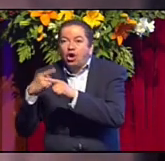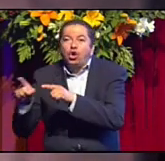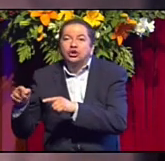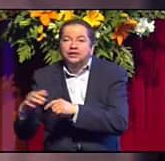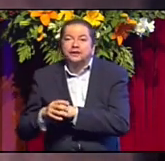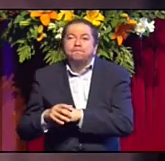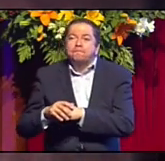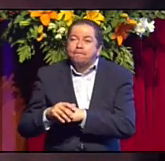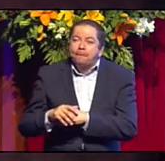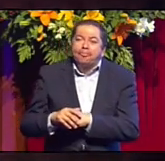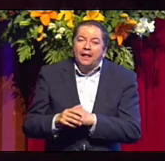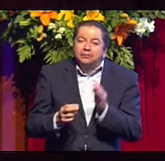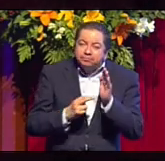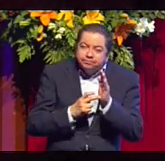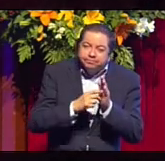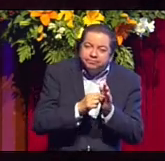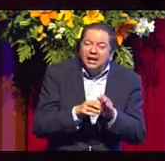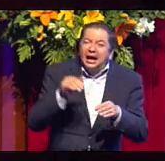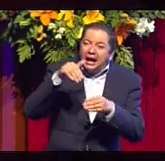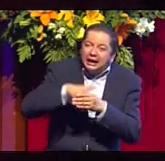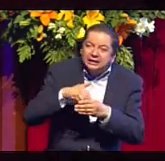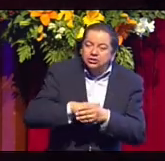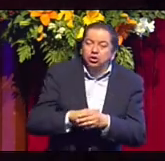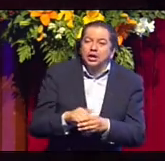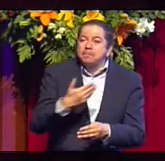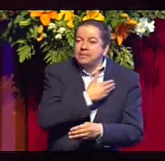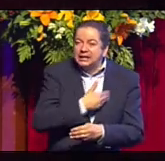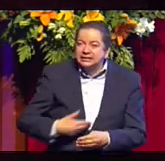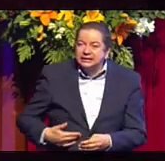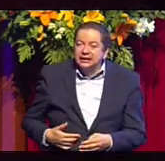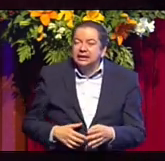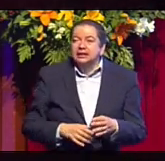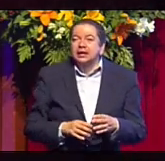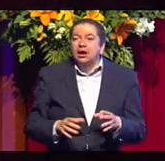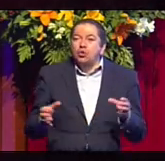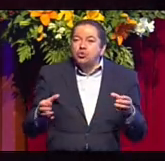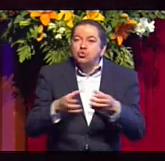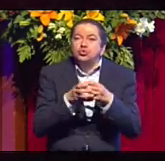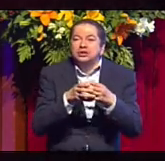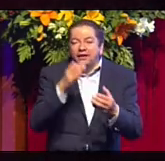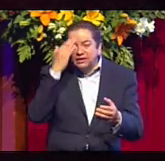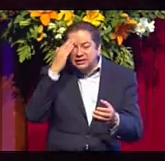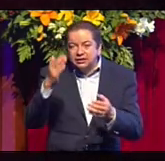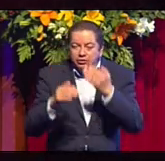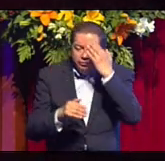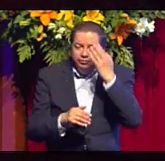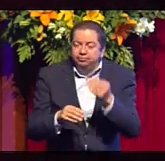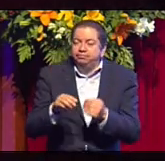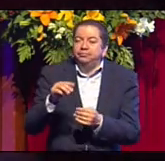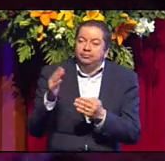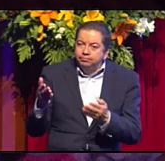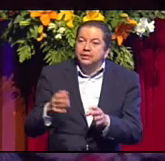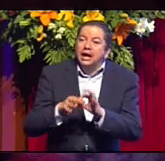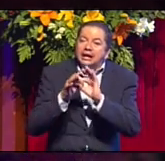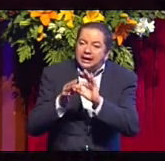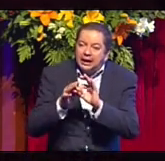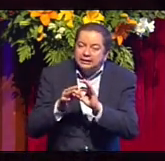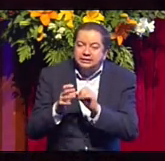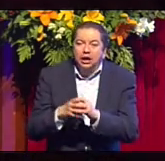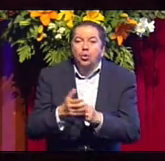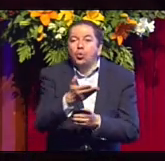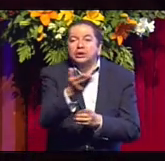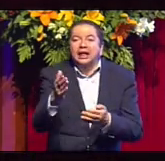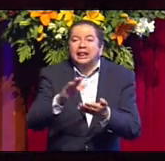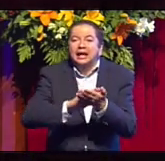paso, y fueron a elecciones, y quedó como presidenta de la junta de vecinos Margarita en aquella oportunidad. Bueno, gracias al ejemplo que ustedes